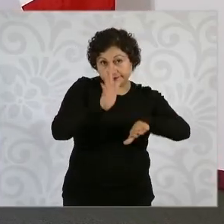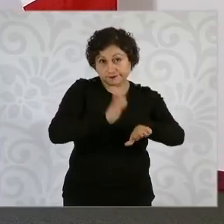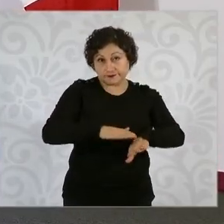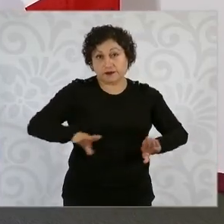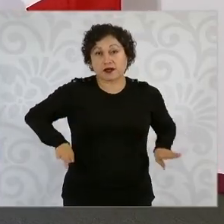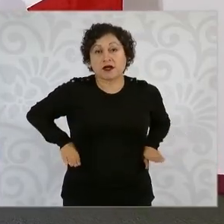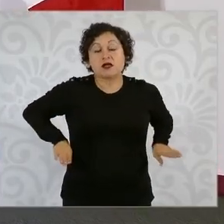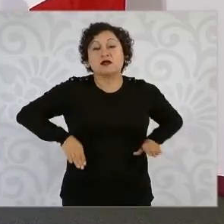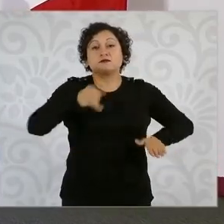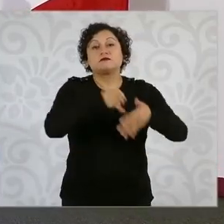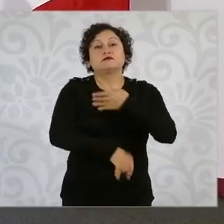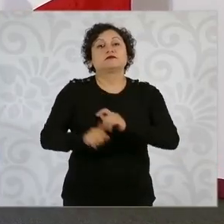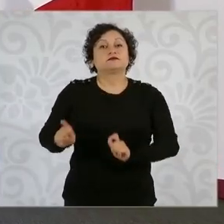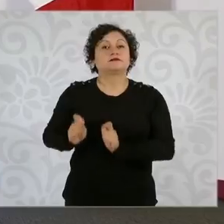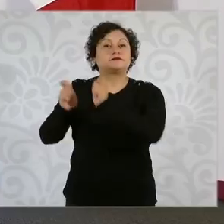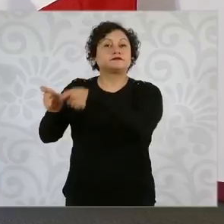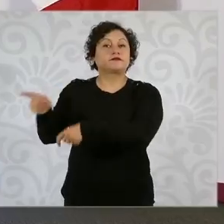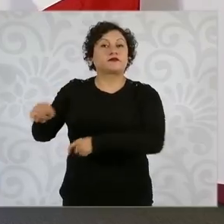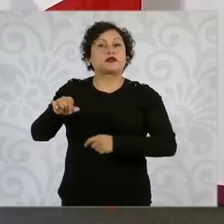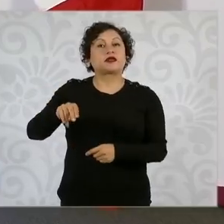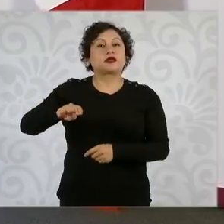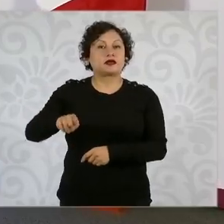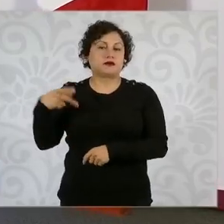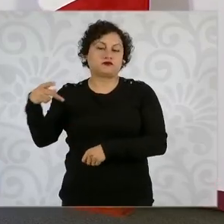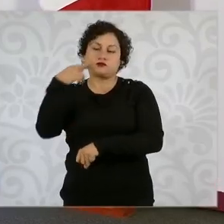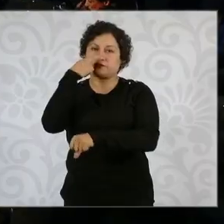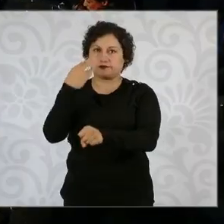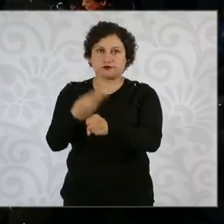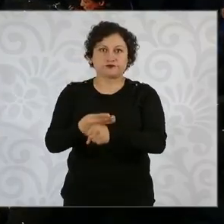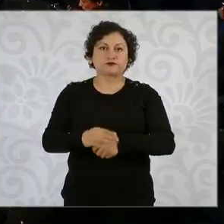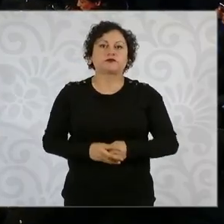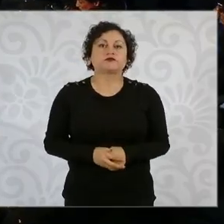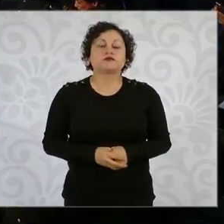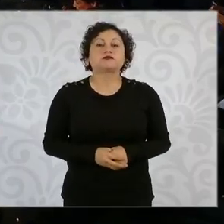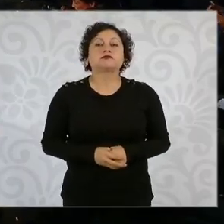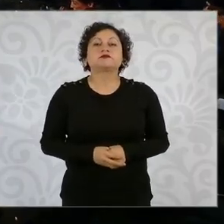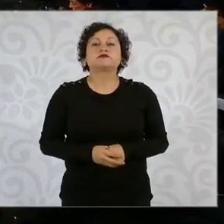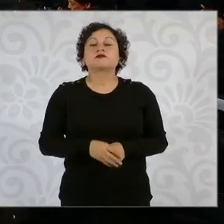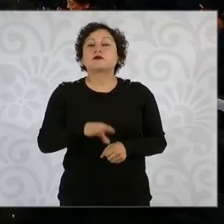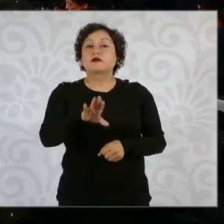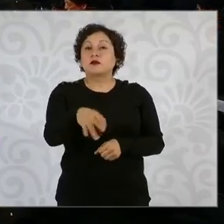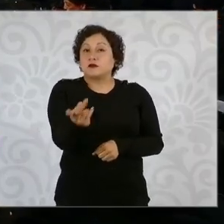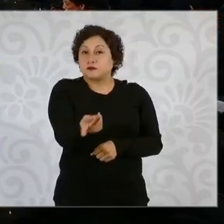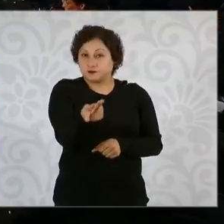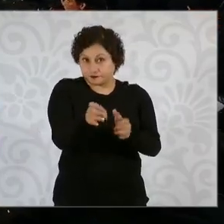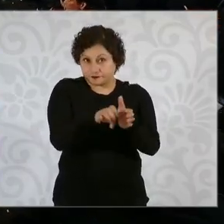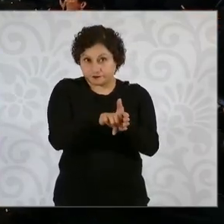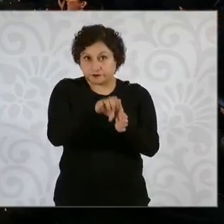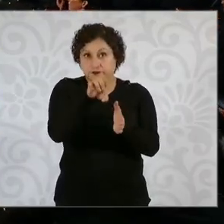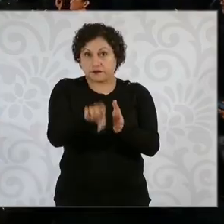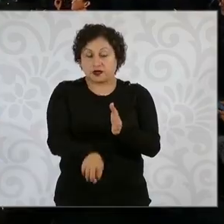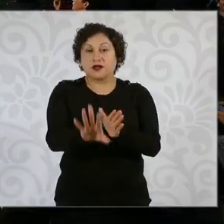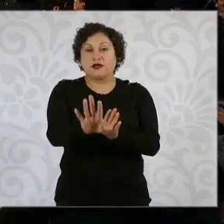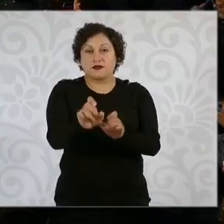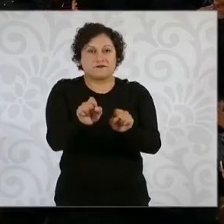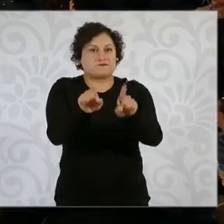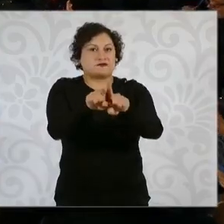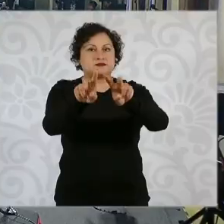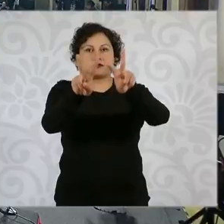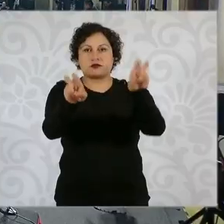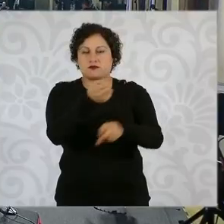Instituto Nacional Electoral, que es a quien le corresponde. En el caso, por ejemplo, de igual regreso al tema de